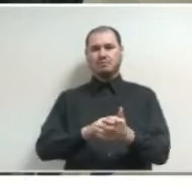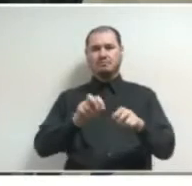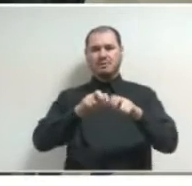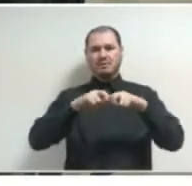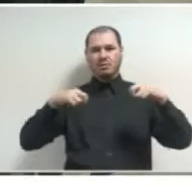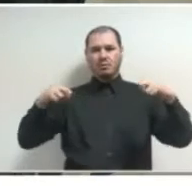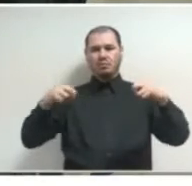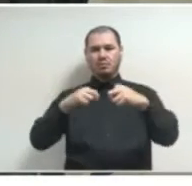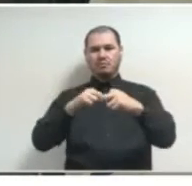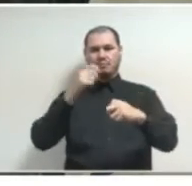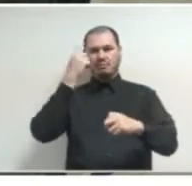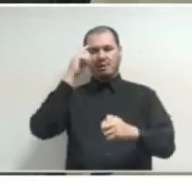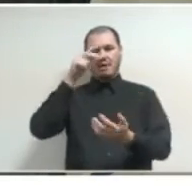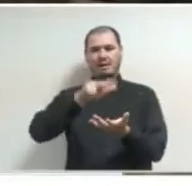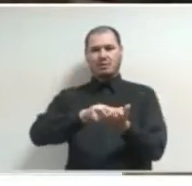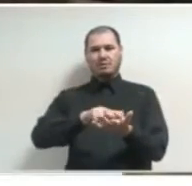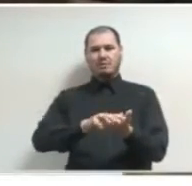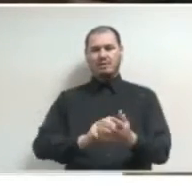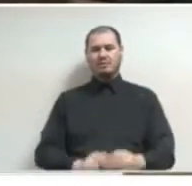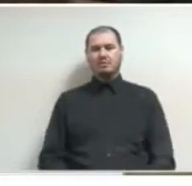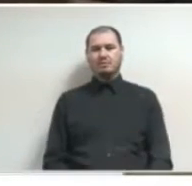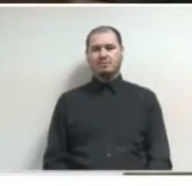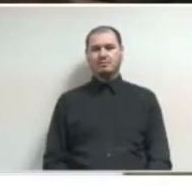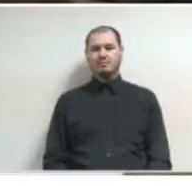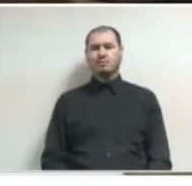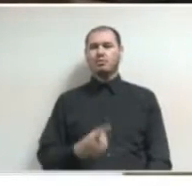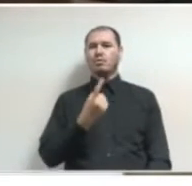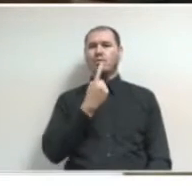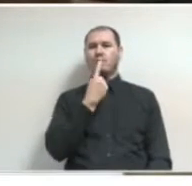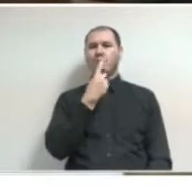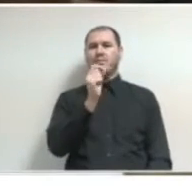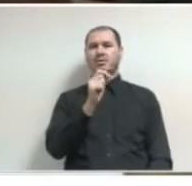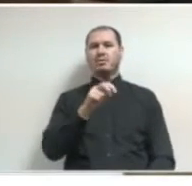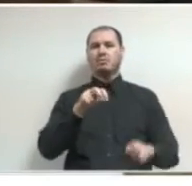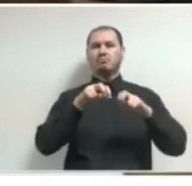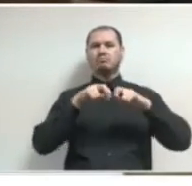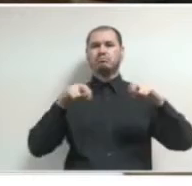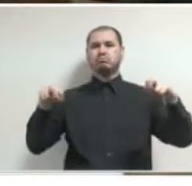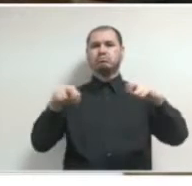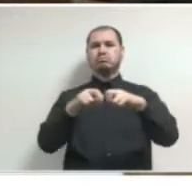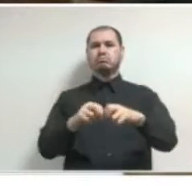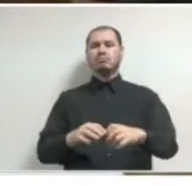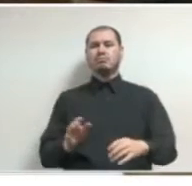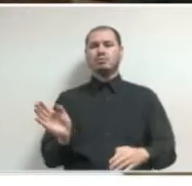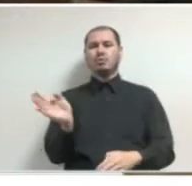autorizama, coa, y que a tu vaina, UPEISA, oye, procede, oye, ratificable.